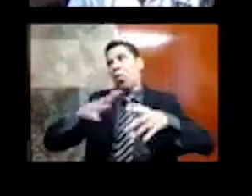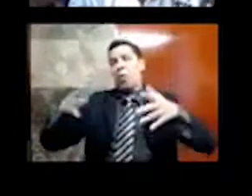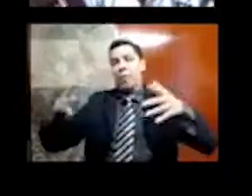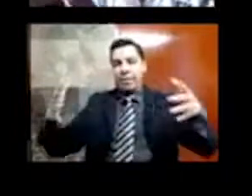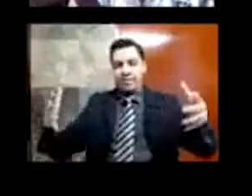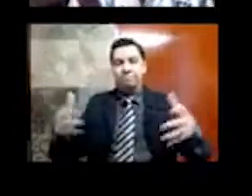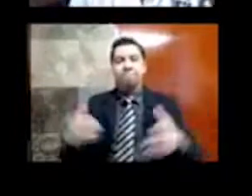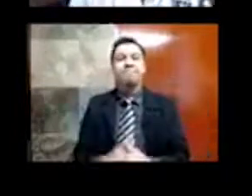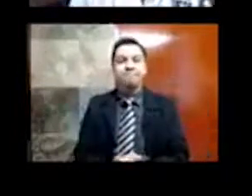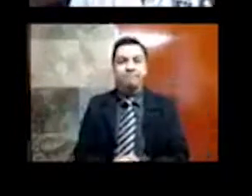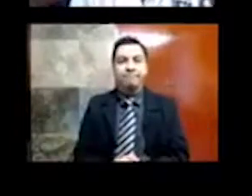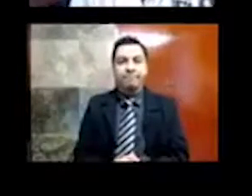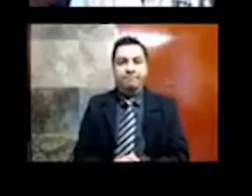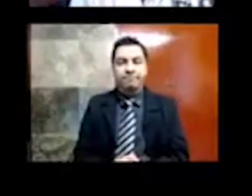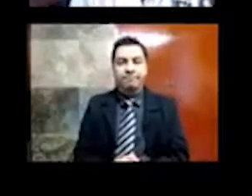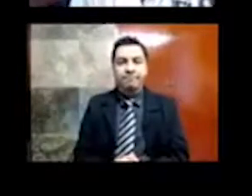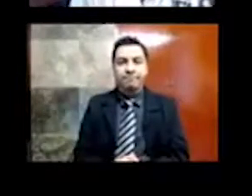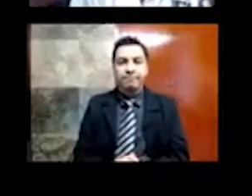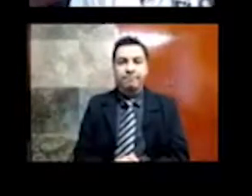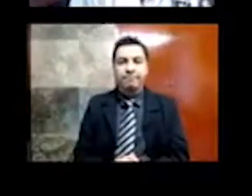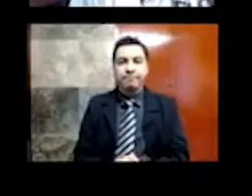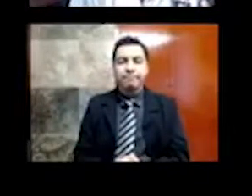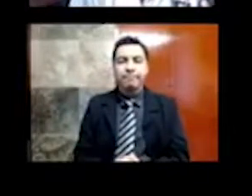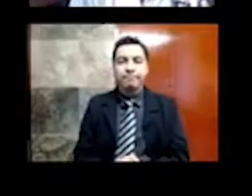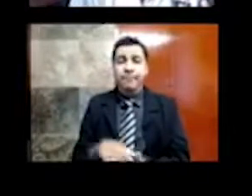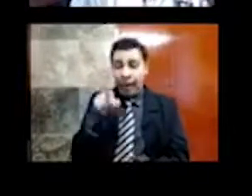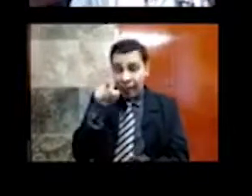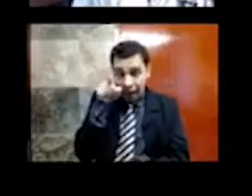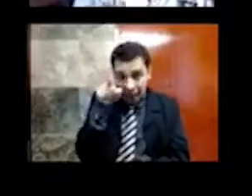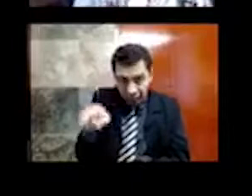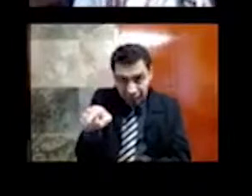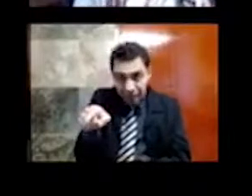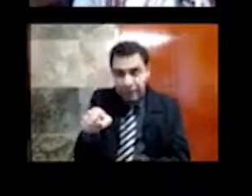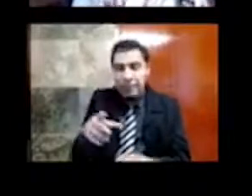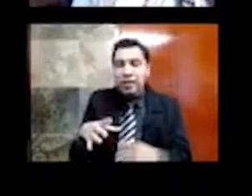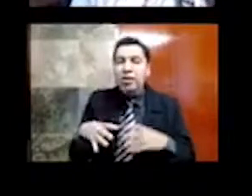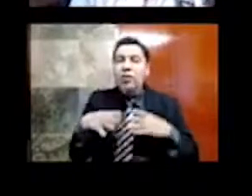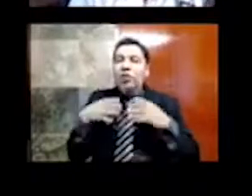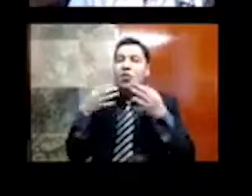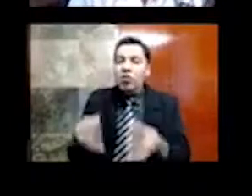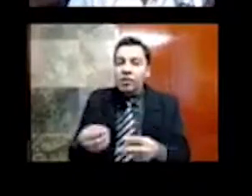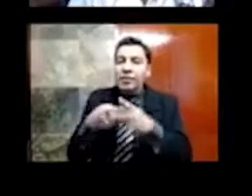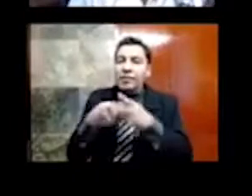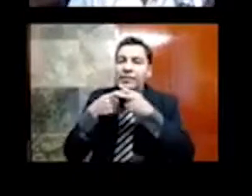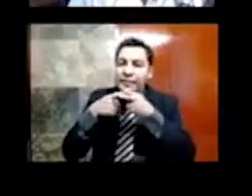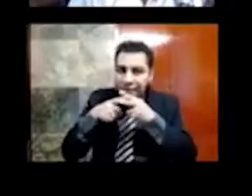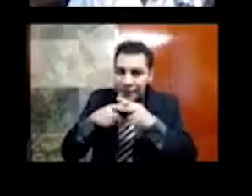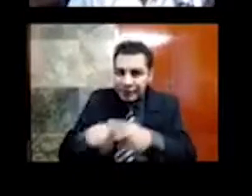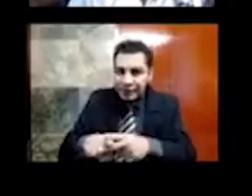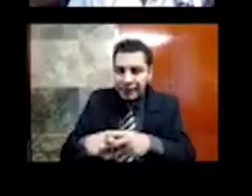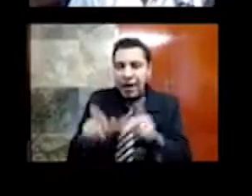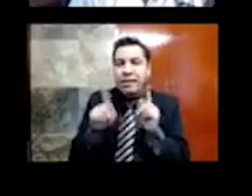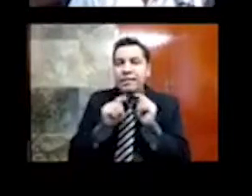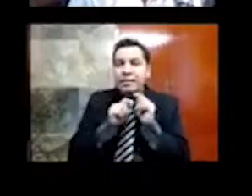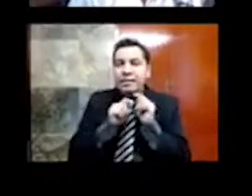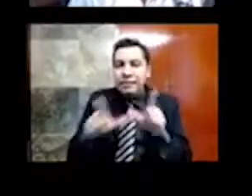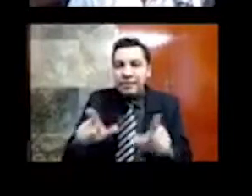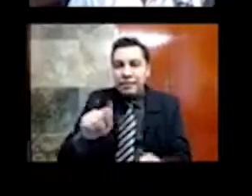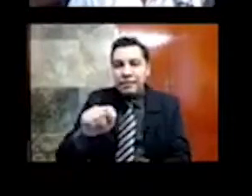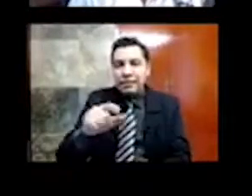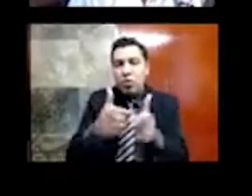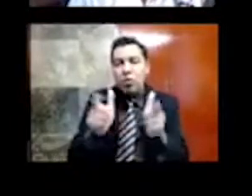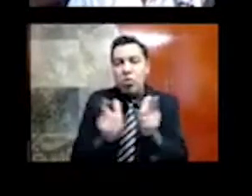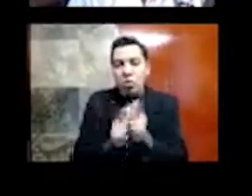Y sí, ahí se establecieron en la parte norte los tlaxcaltecas. La que sigue, por favor.